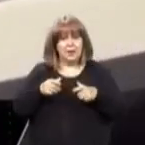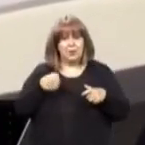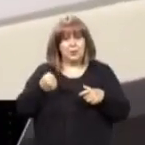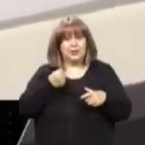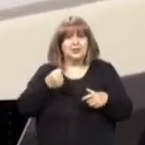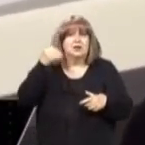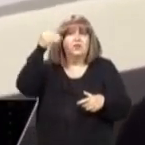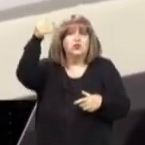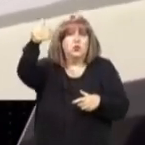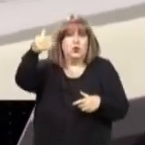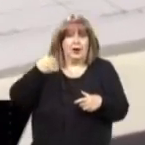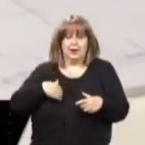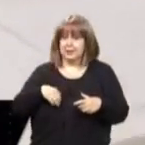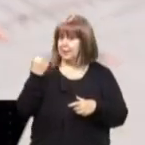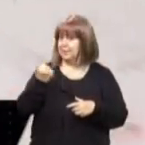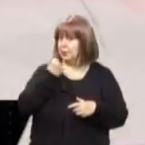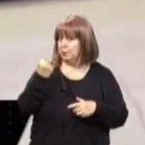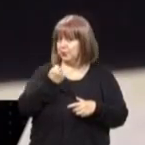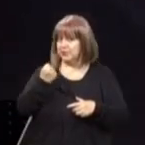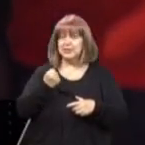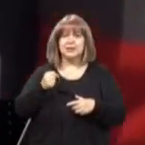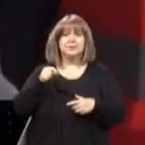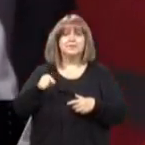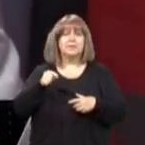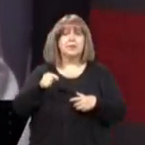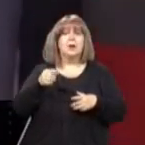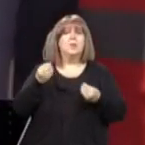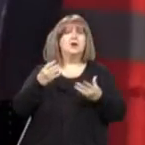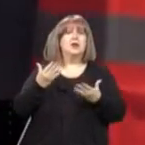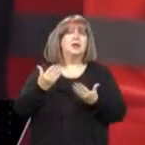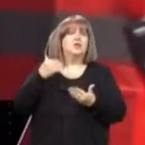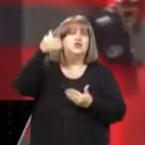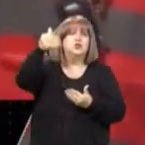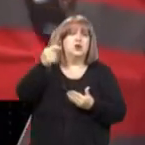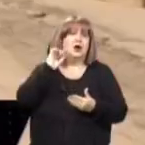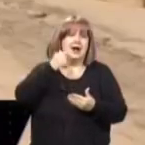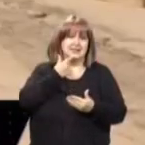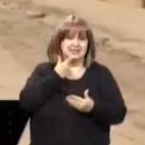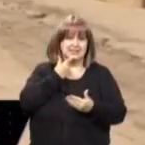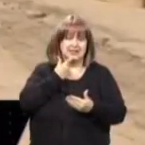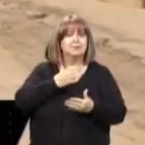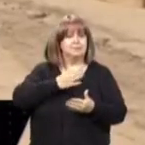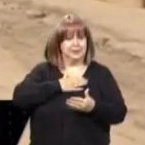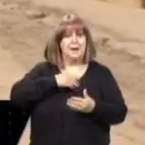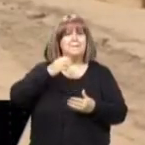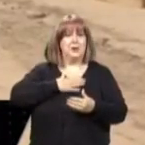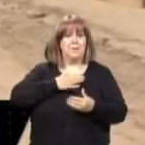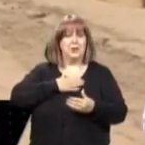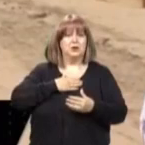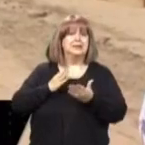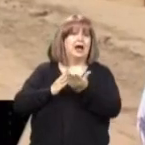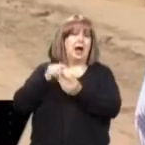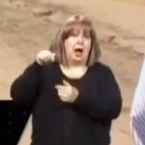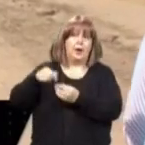central para el futuro de la Argentina. Es una obra que nos va a garantizar de contar con el gas que hoy, todo este tiempo, tuvimos